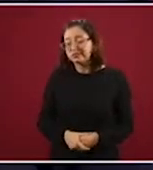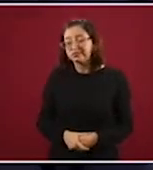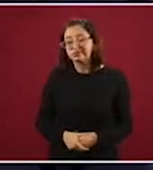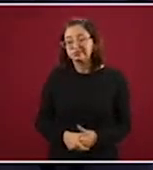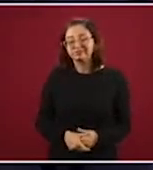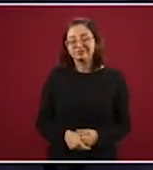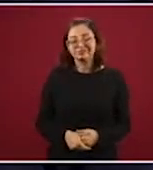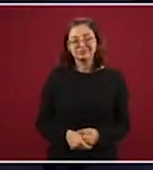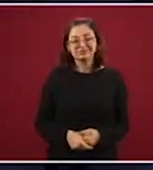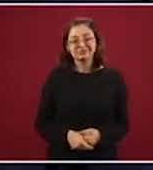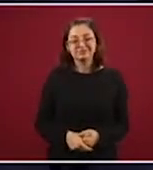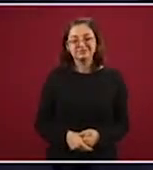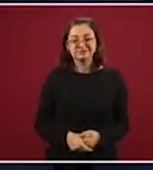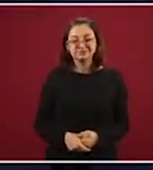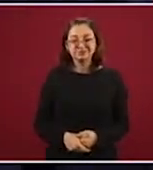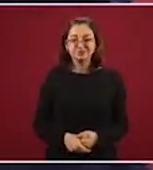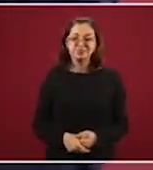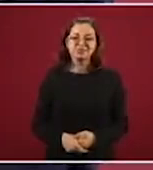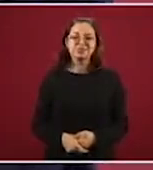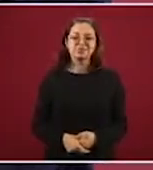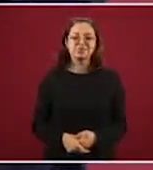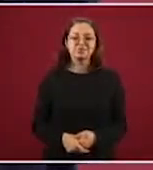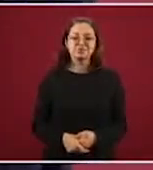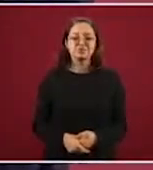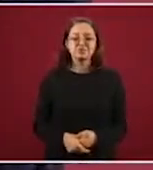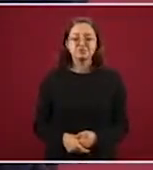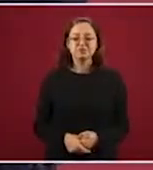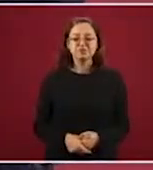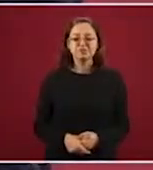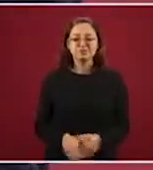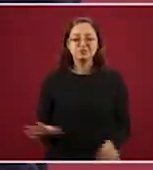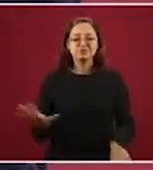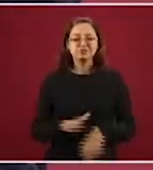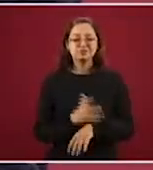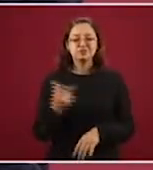Hay una política porque tenían